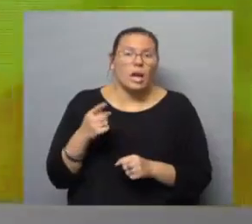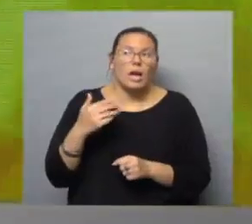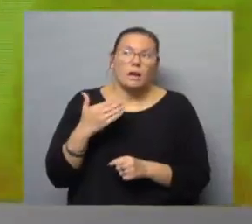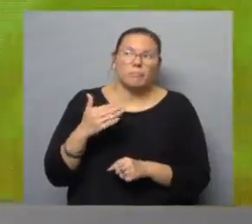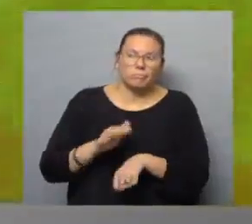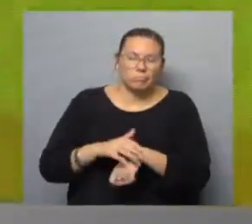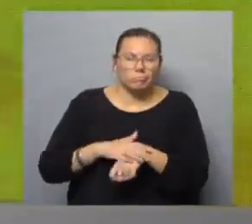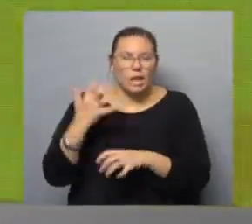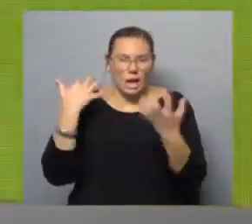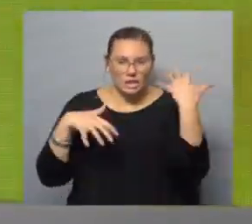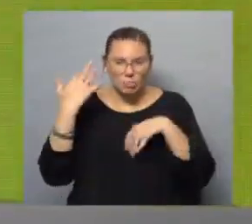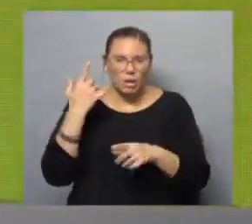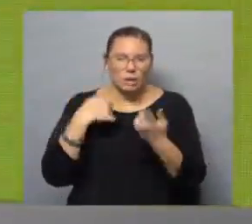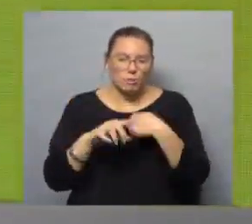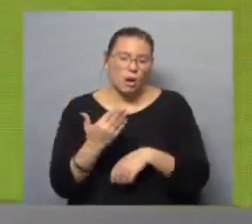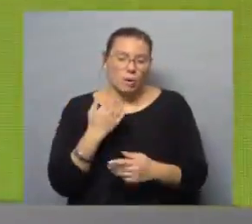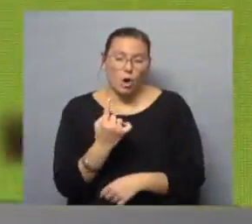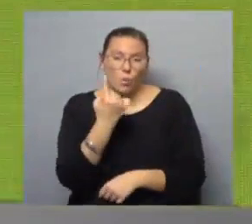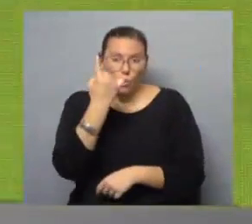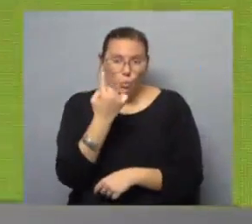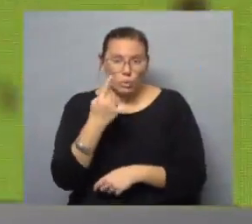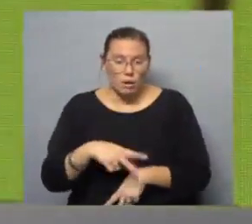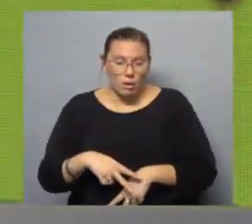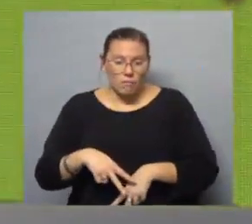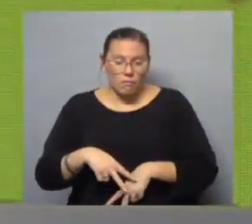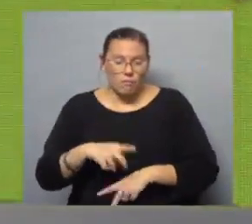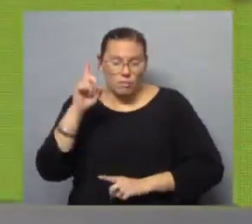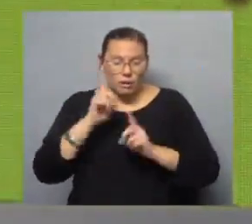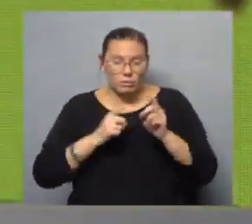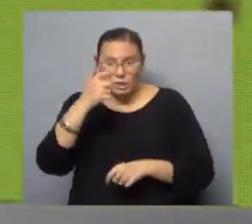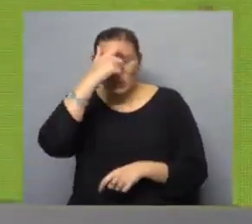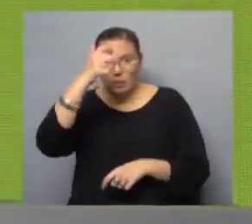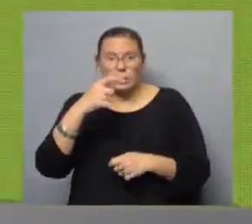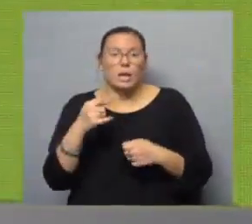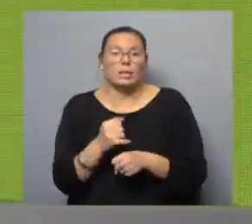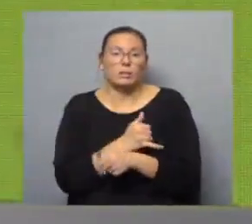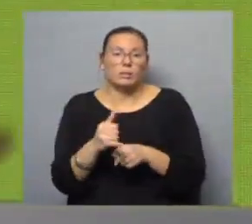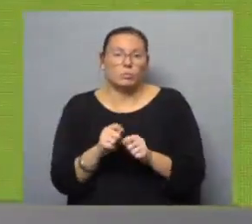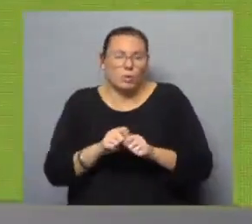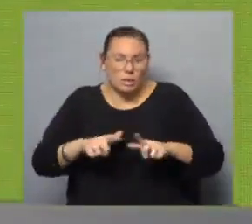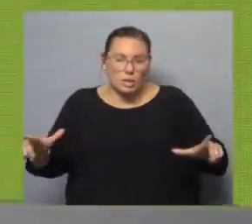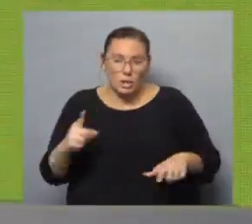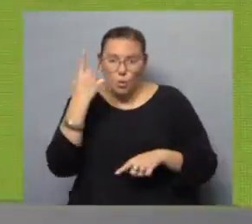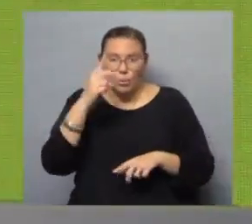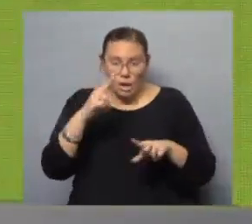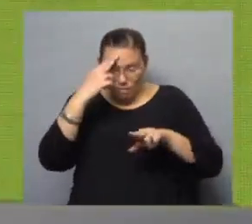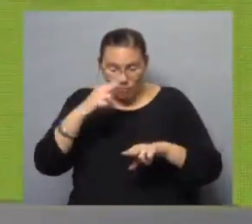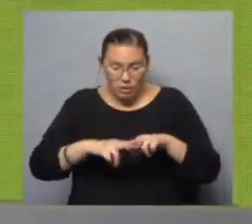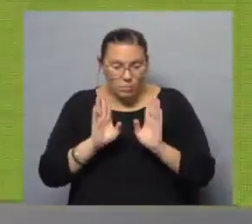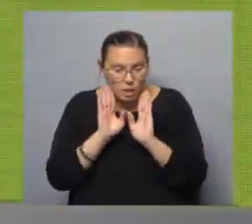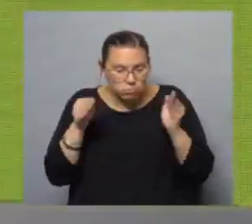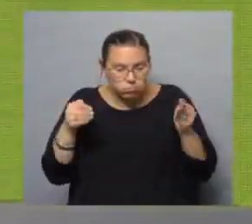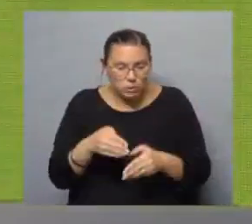pero vamos a hablar de una en particular desarrollada por la Facultad de Ciencias e el Instituto de Higiene, que tomó una enfermedad en particular, en este